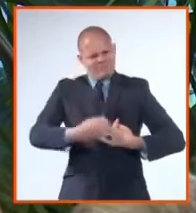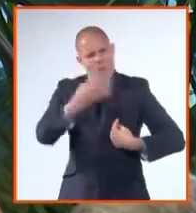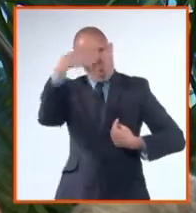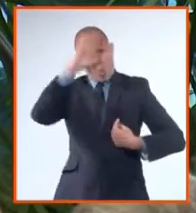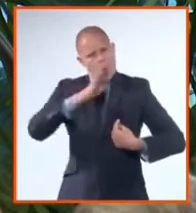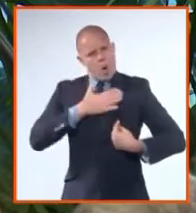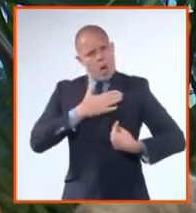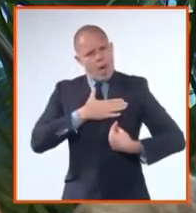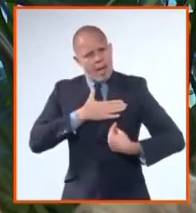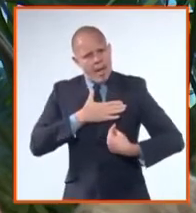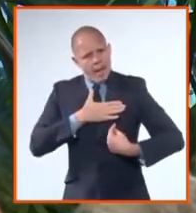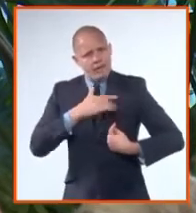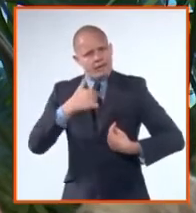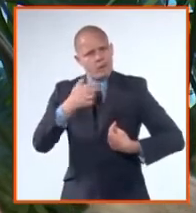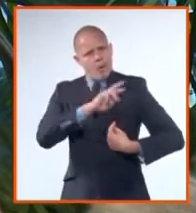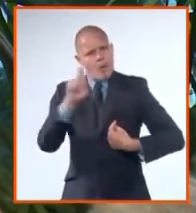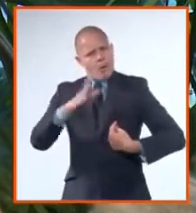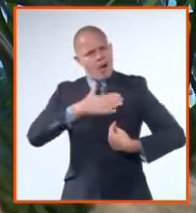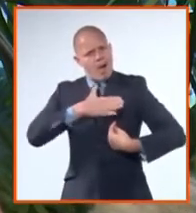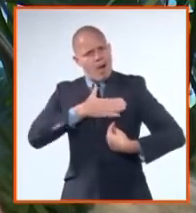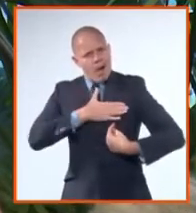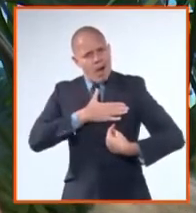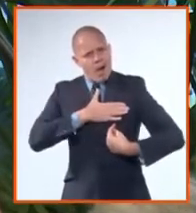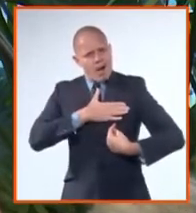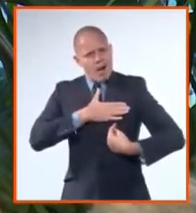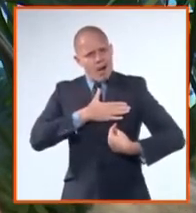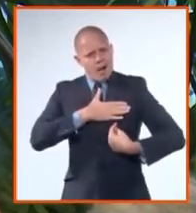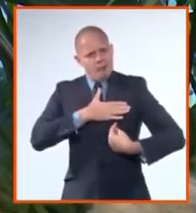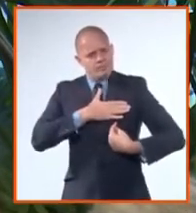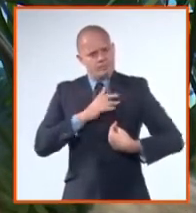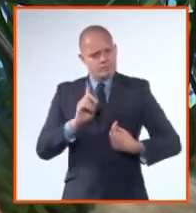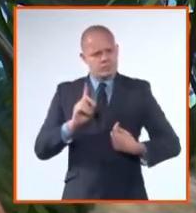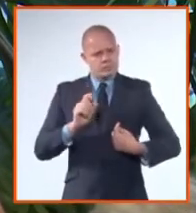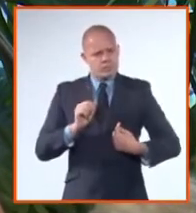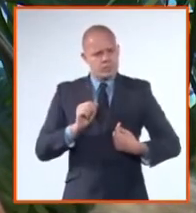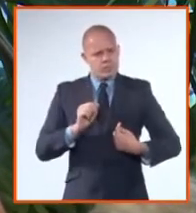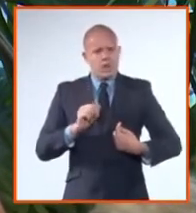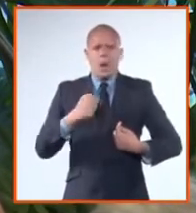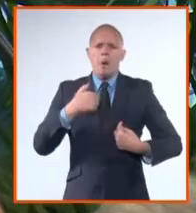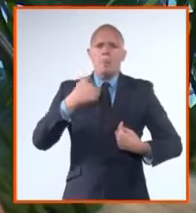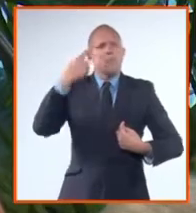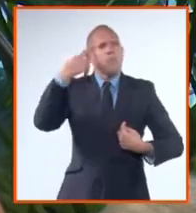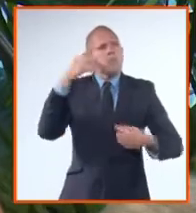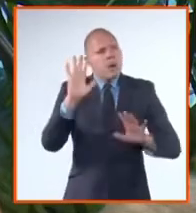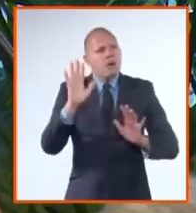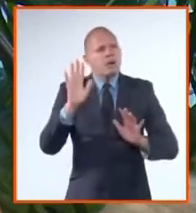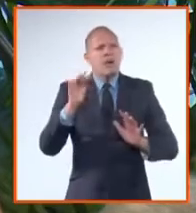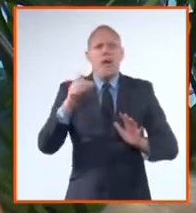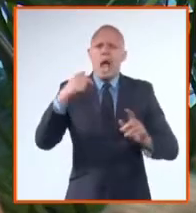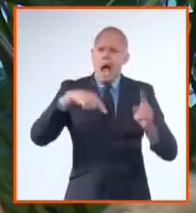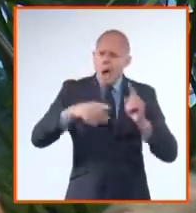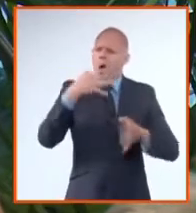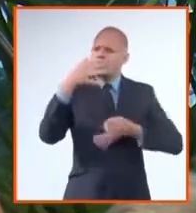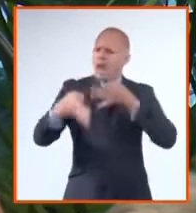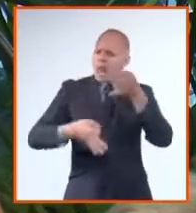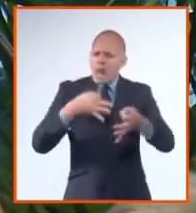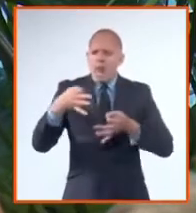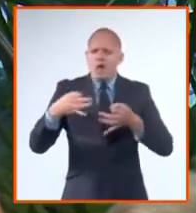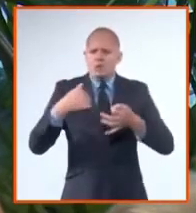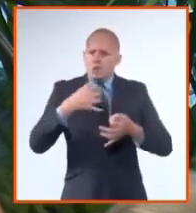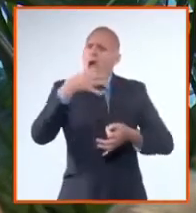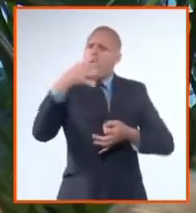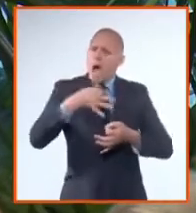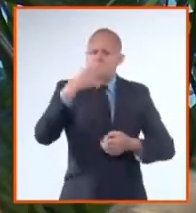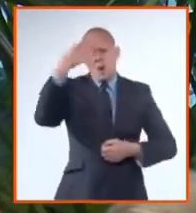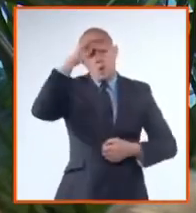totalmente revolucionaria, pero de ahora en adelante no me voy a referir a los lados buenos y al orgullo que